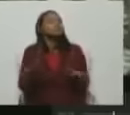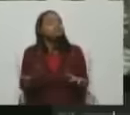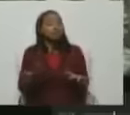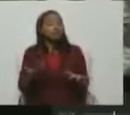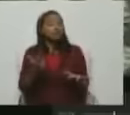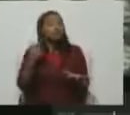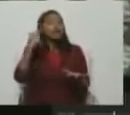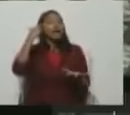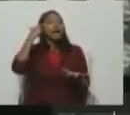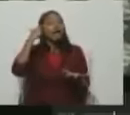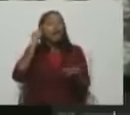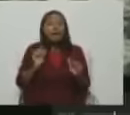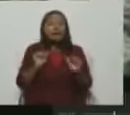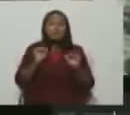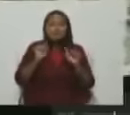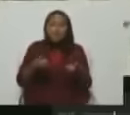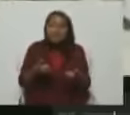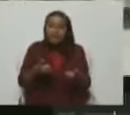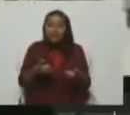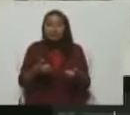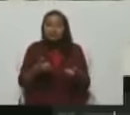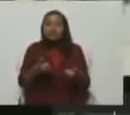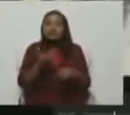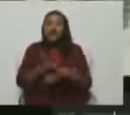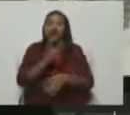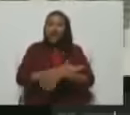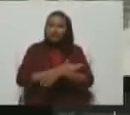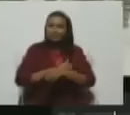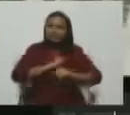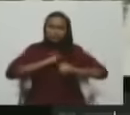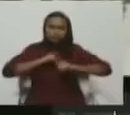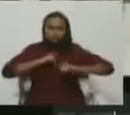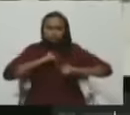para un acontecimiento de esta magnitud. Estamos